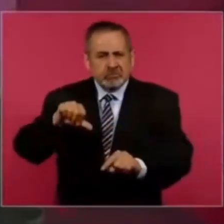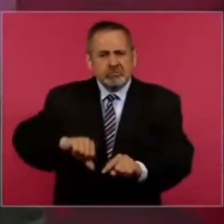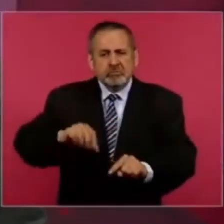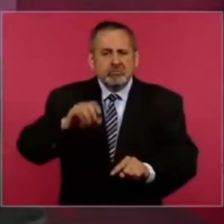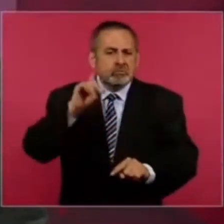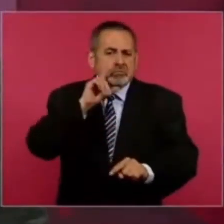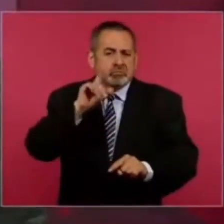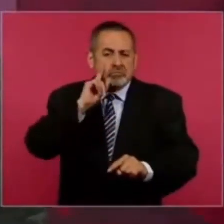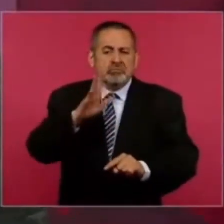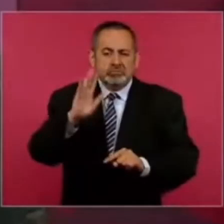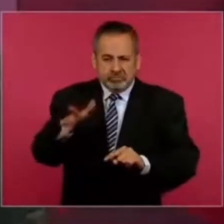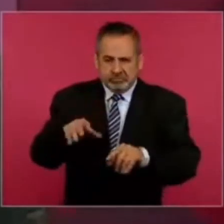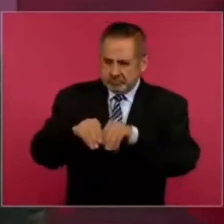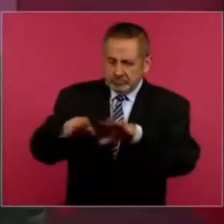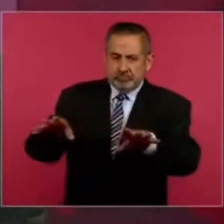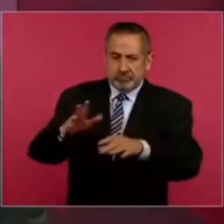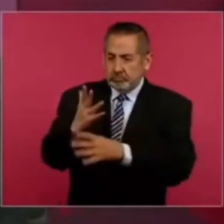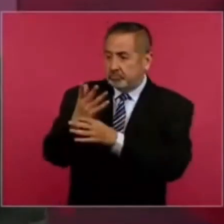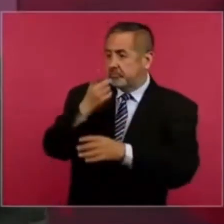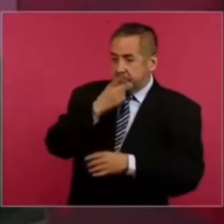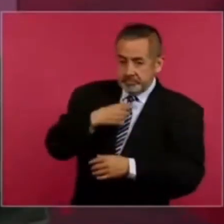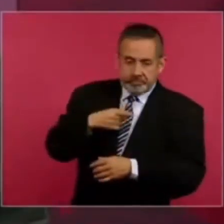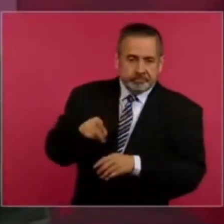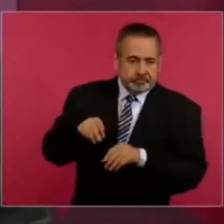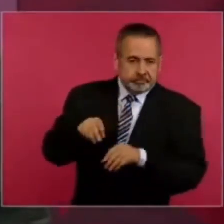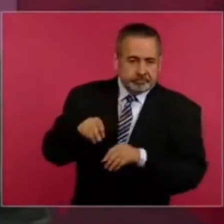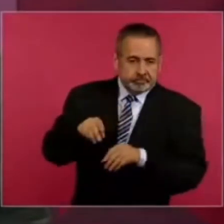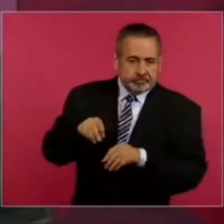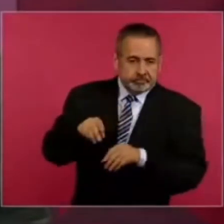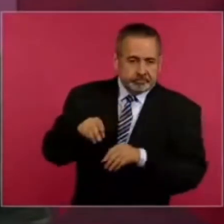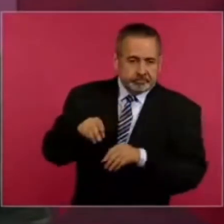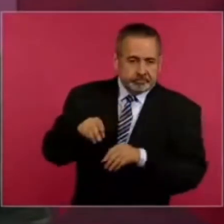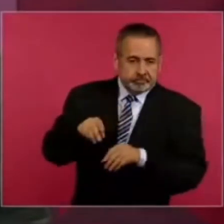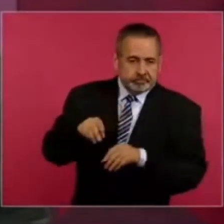mañana. Eso fue lo que me dijeron. El gobernador me